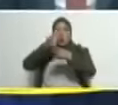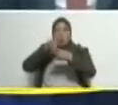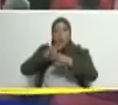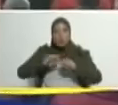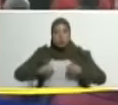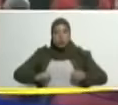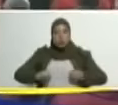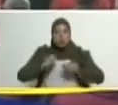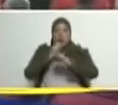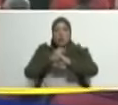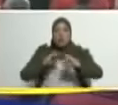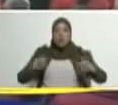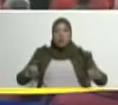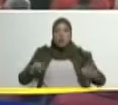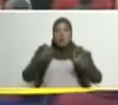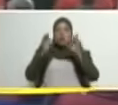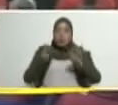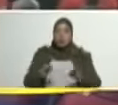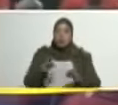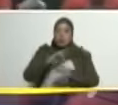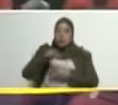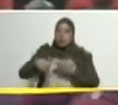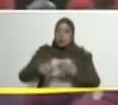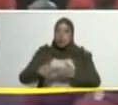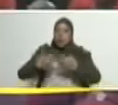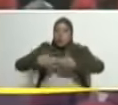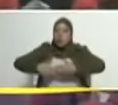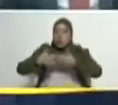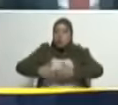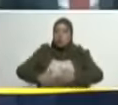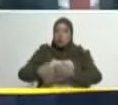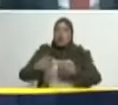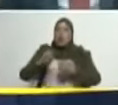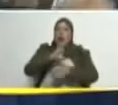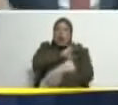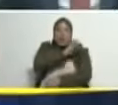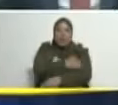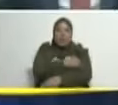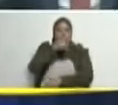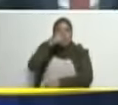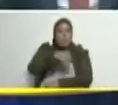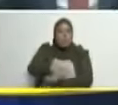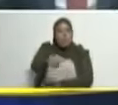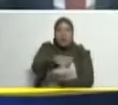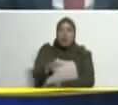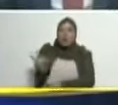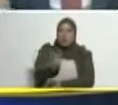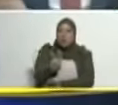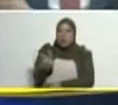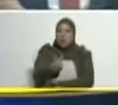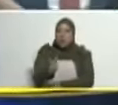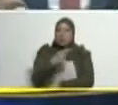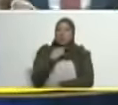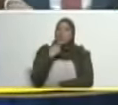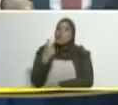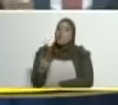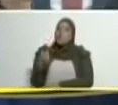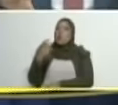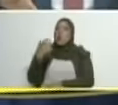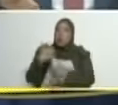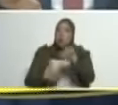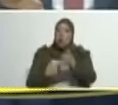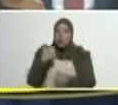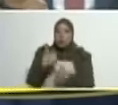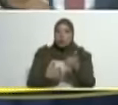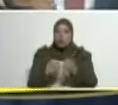de independencia absoluta de nuestra industria energética, de todo el pueblo de Venezuela, de los voceros y voceras de los consejos